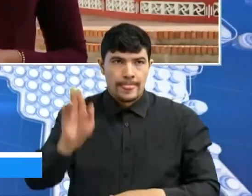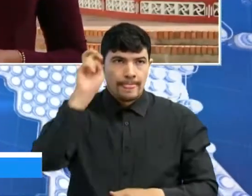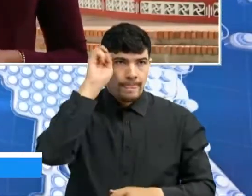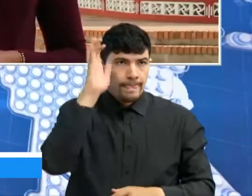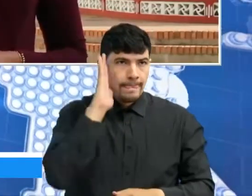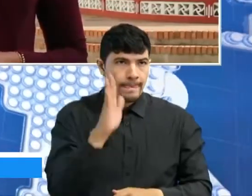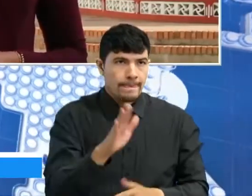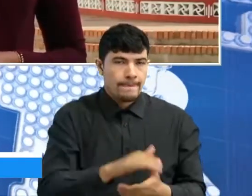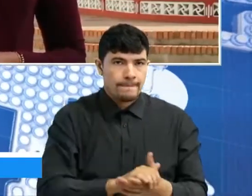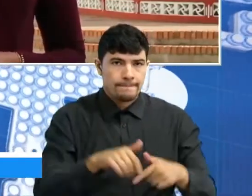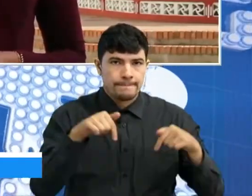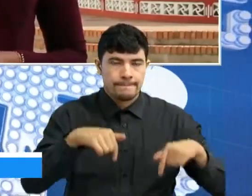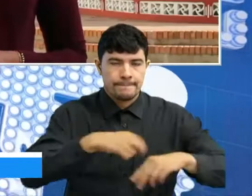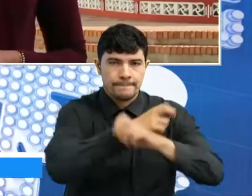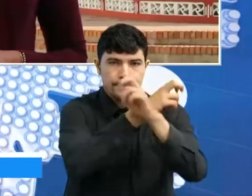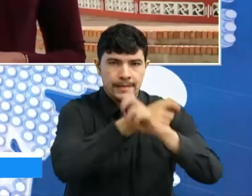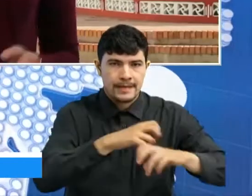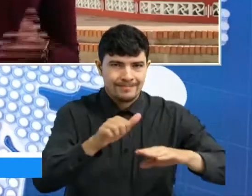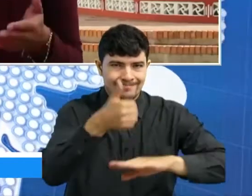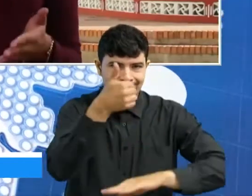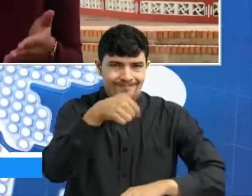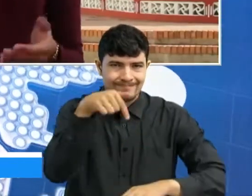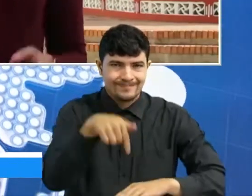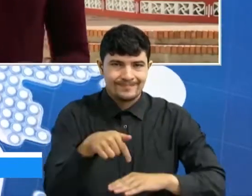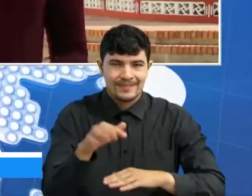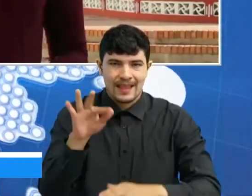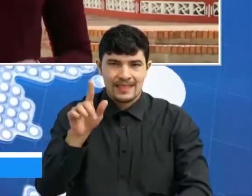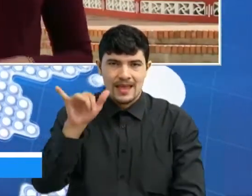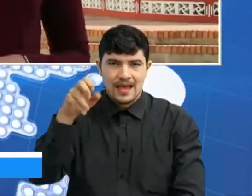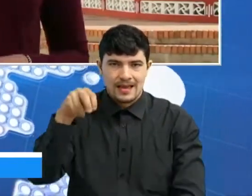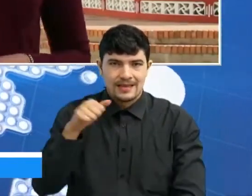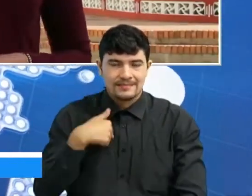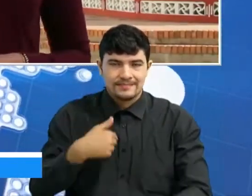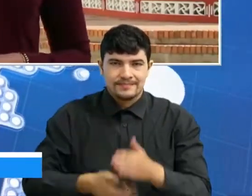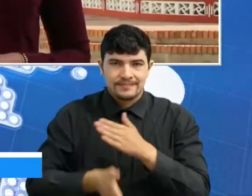principal, Rafael Uribe, Tatiana García, para Oriente Noticias, estamos informando.